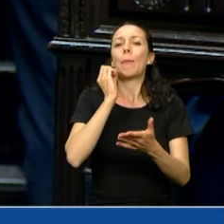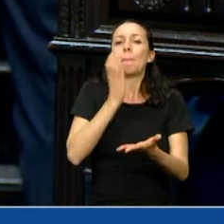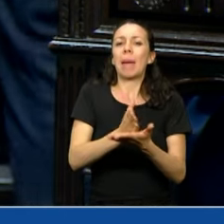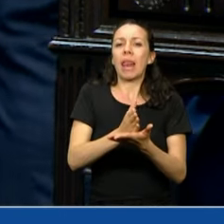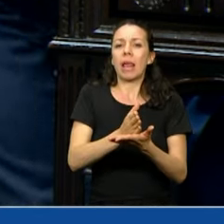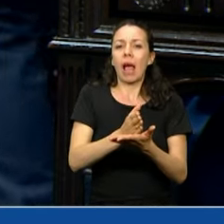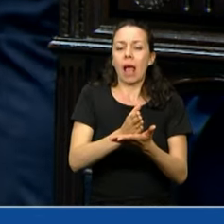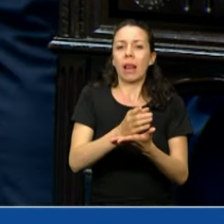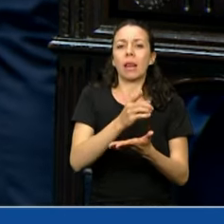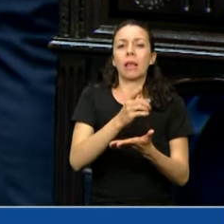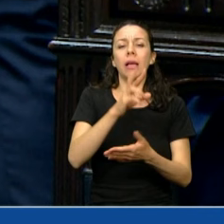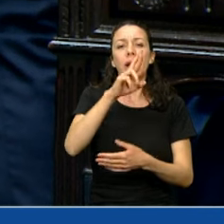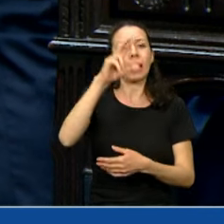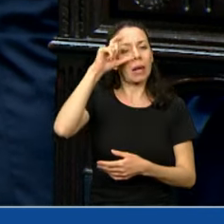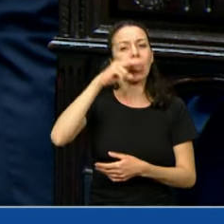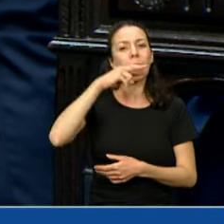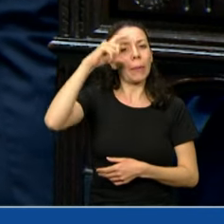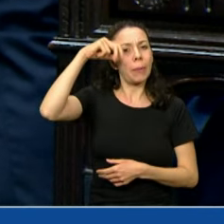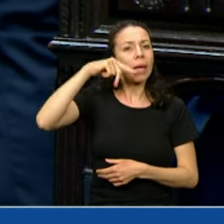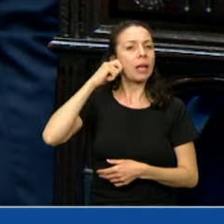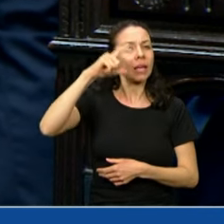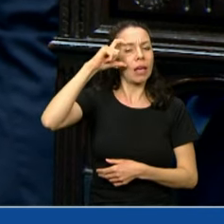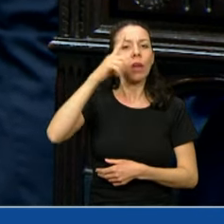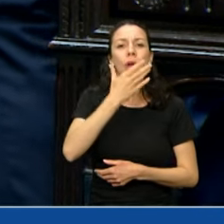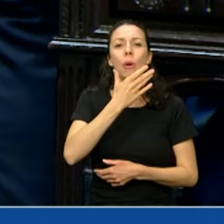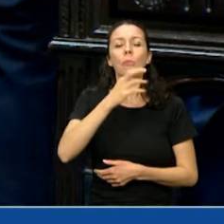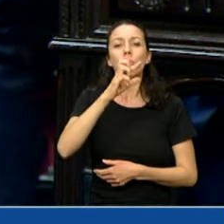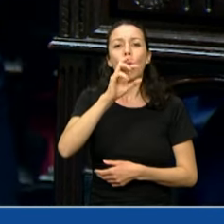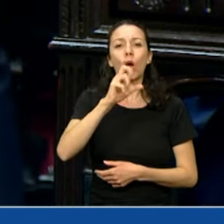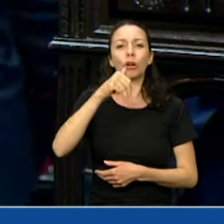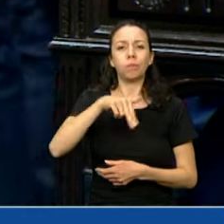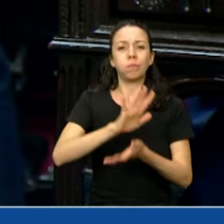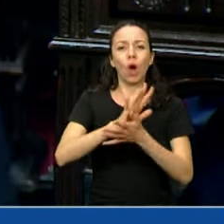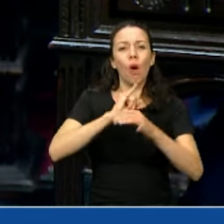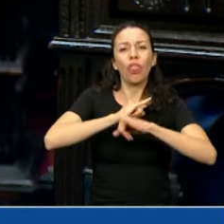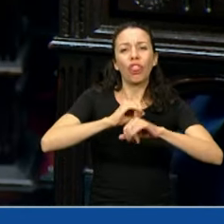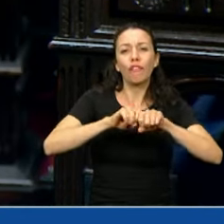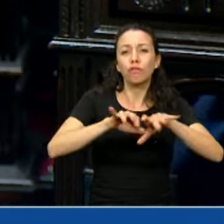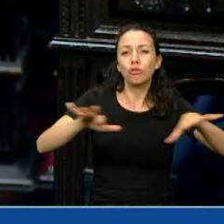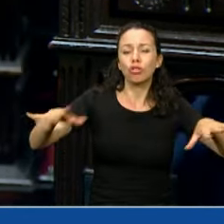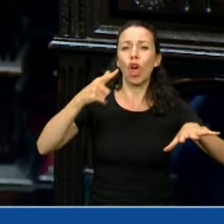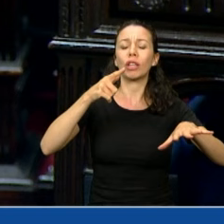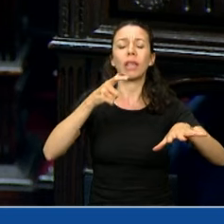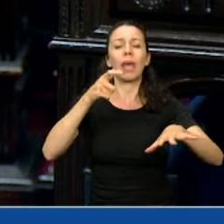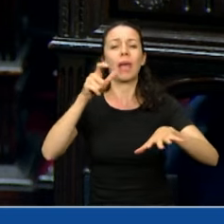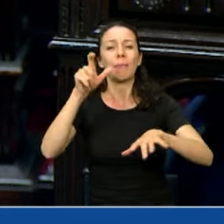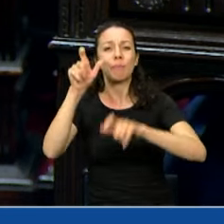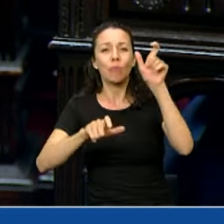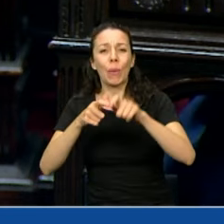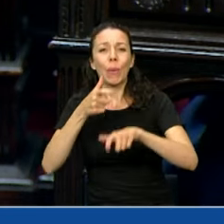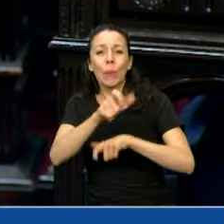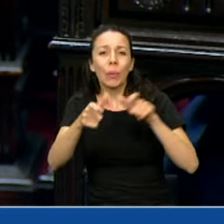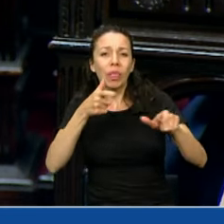revenge porn o difusión de videos de naturaleza sexual o íntima sin consentimiento